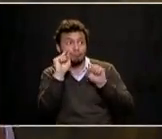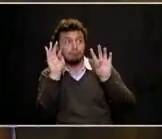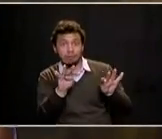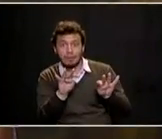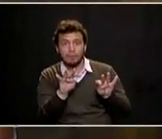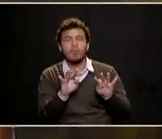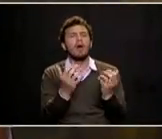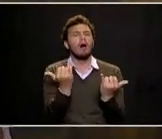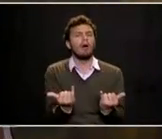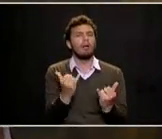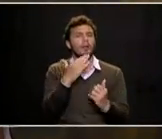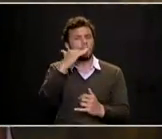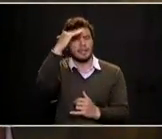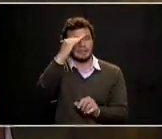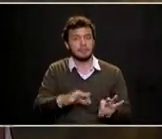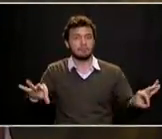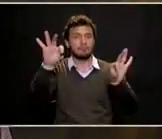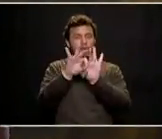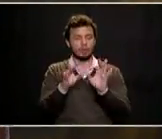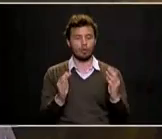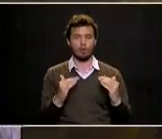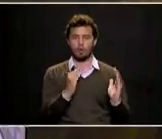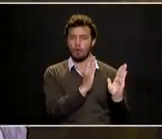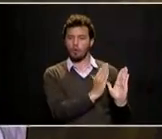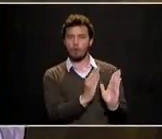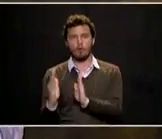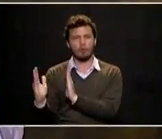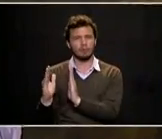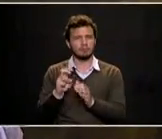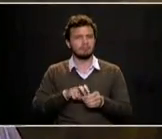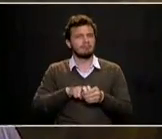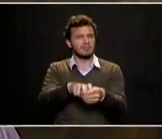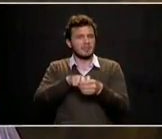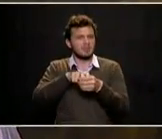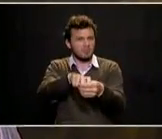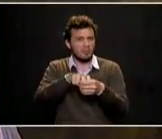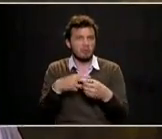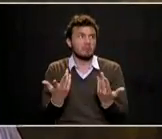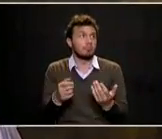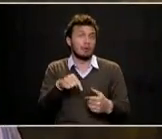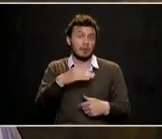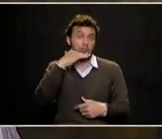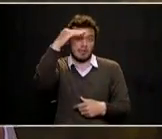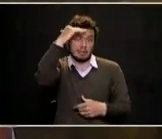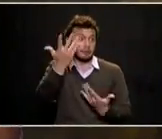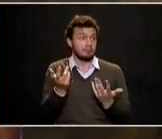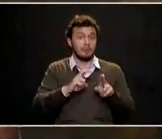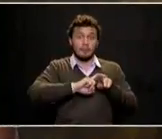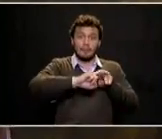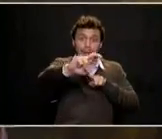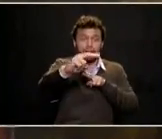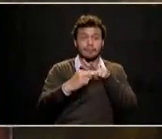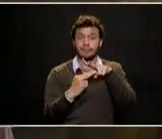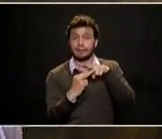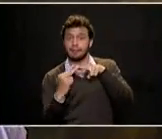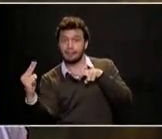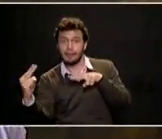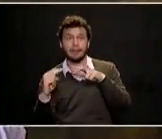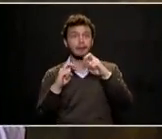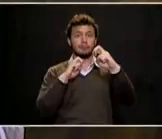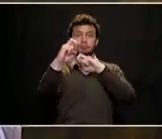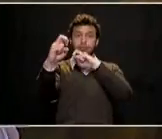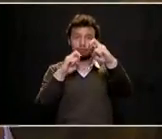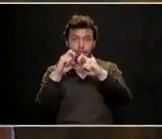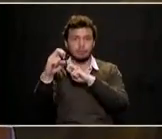es organizar el transporte público, porque en Medellín hemos hecho muchas obras, el metro, el tranvía, los cables, pero por ejemplo en el